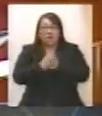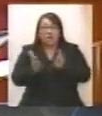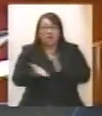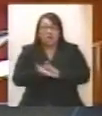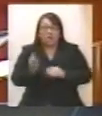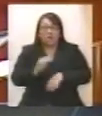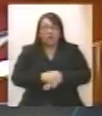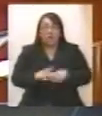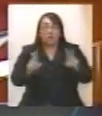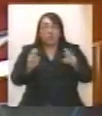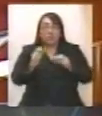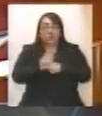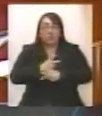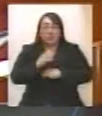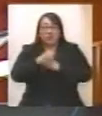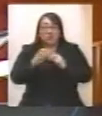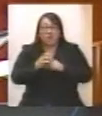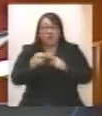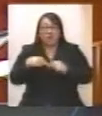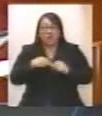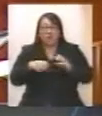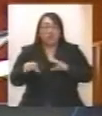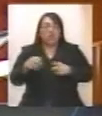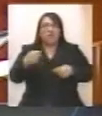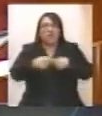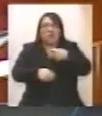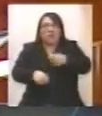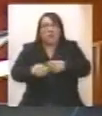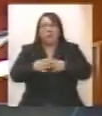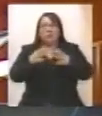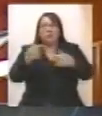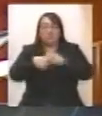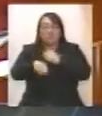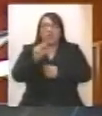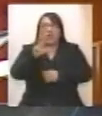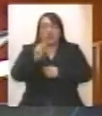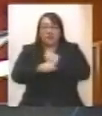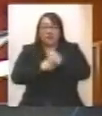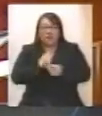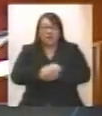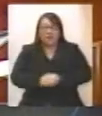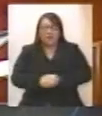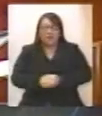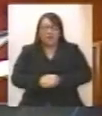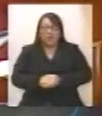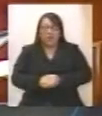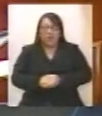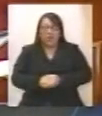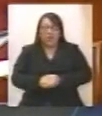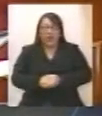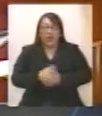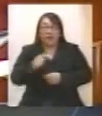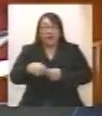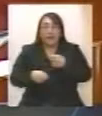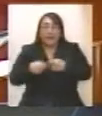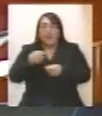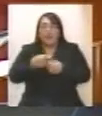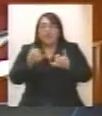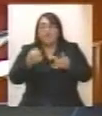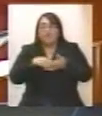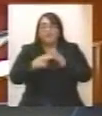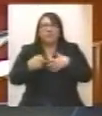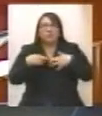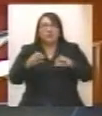de seguridad ciudadana estamos realizando inversiones para los próximos 30 años. Esta inversión hoy nos